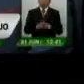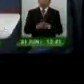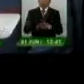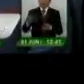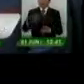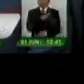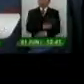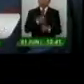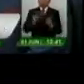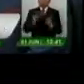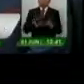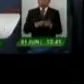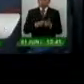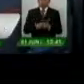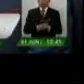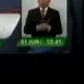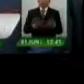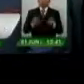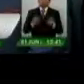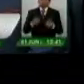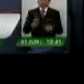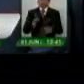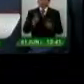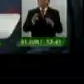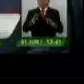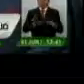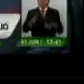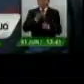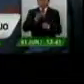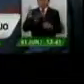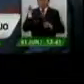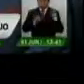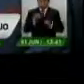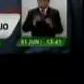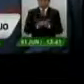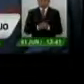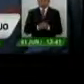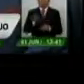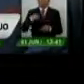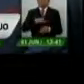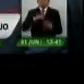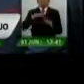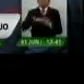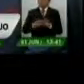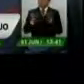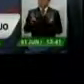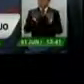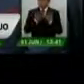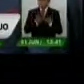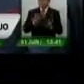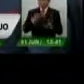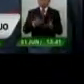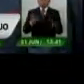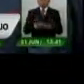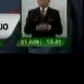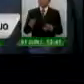tremendamente fortalecido. Quedan instaladas las 6 mesas de trabajo. Vamos a empezar a coordinarlas con el objetivo de